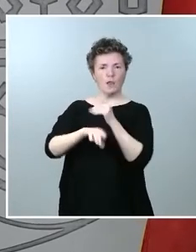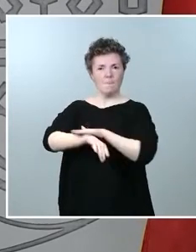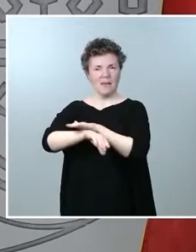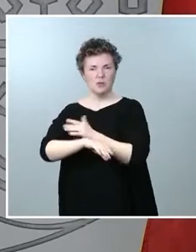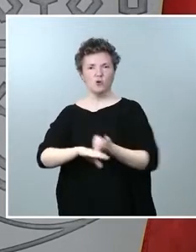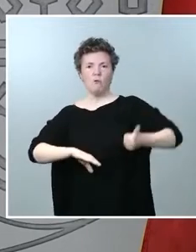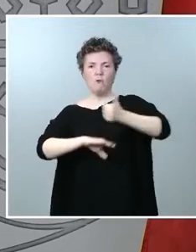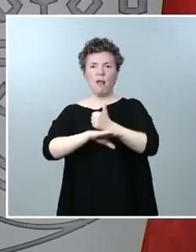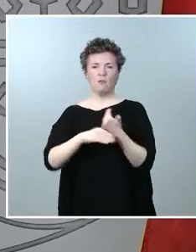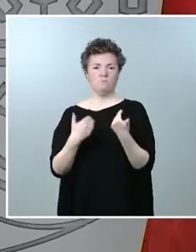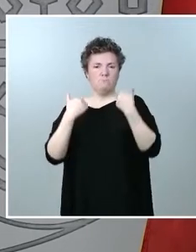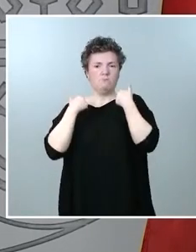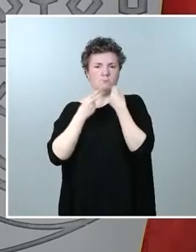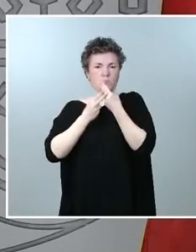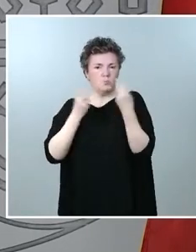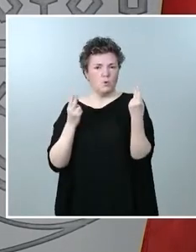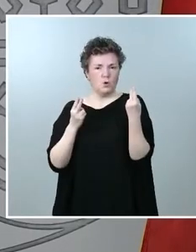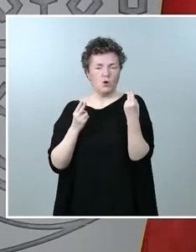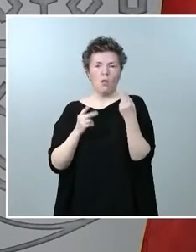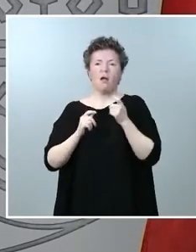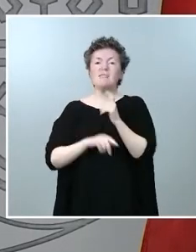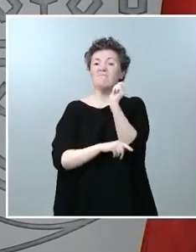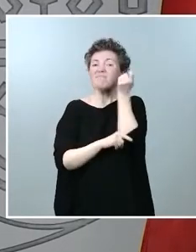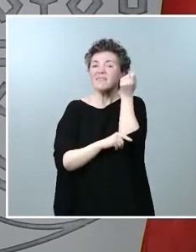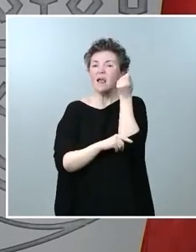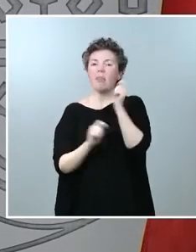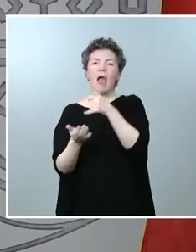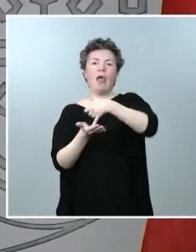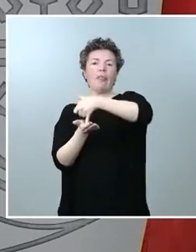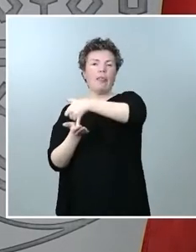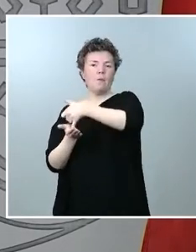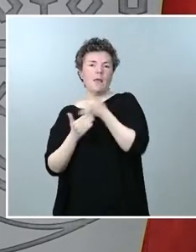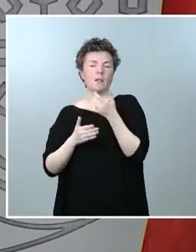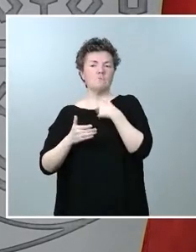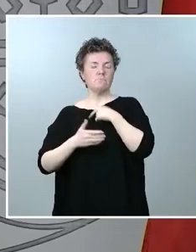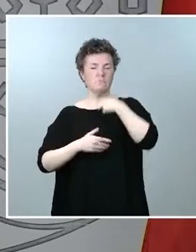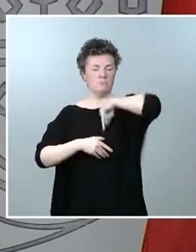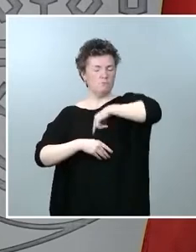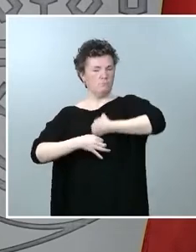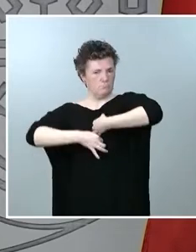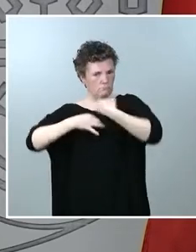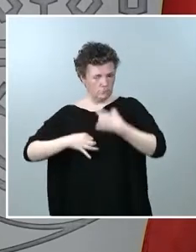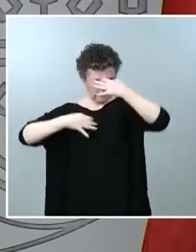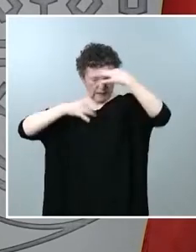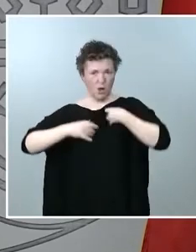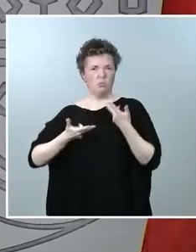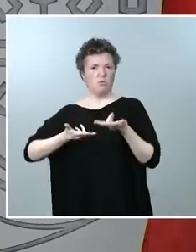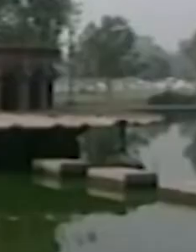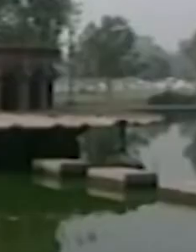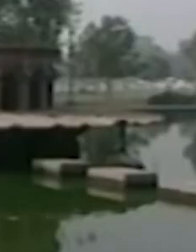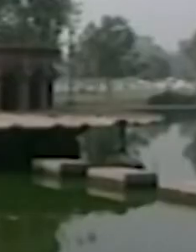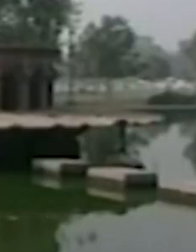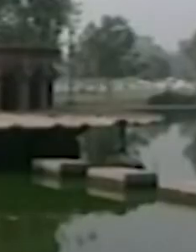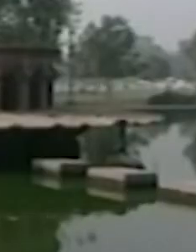responsables públicos, va a conseguir debilitar las profundas convicciones democráticas que conforman este Gobierno.